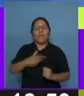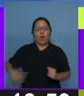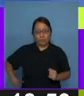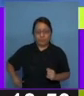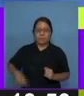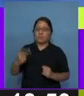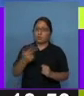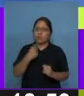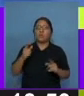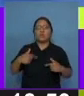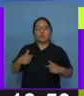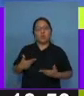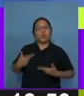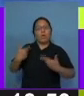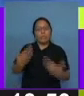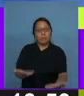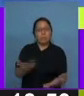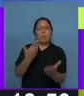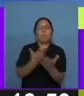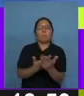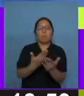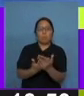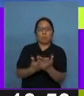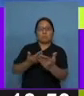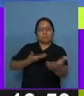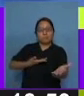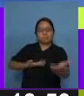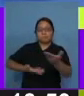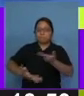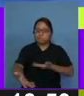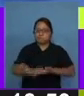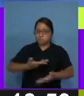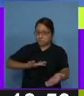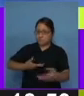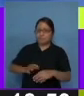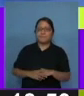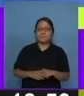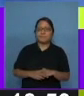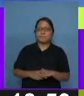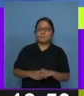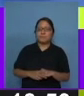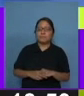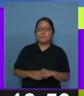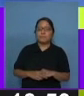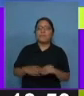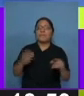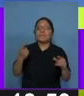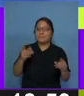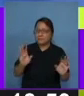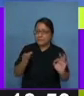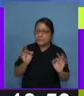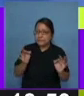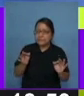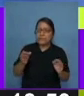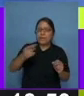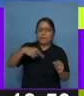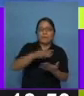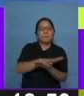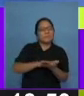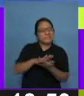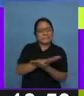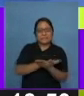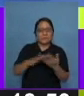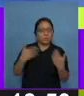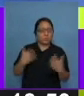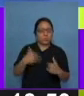nuestras propuestas, de manera de que, teniendo en cuenta la situación, ¿no es cierto?, la situación